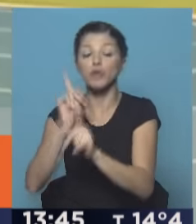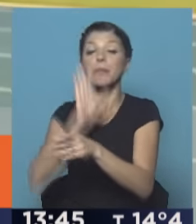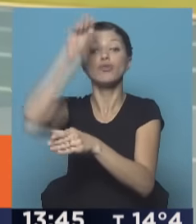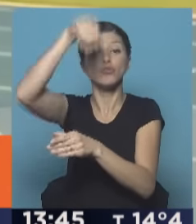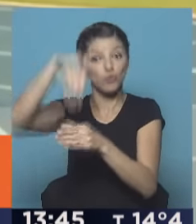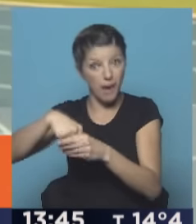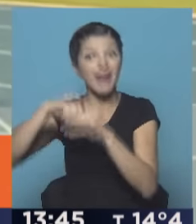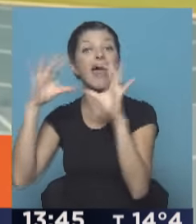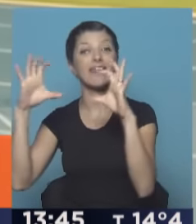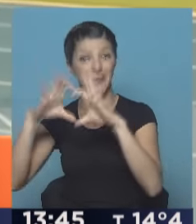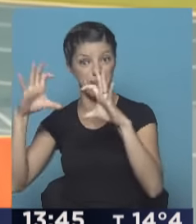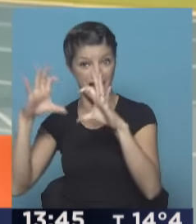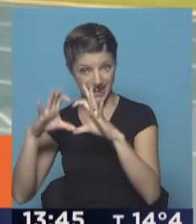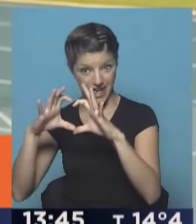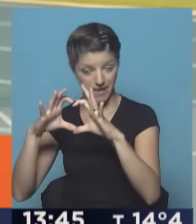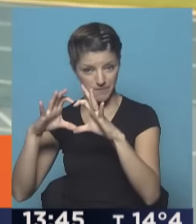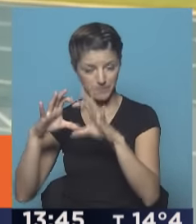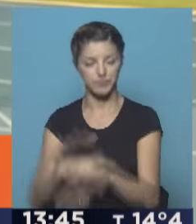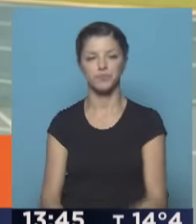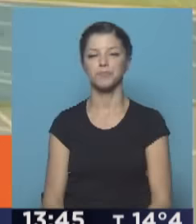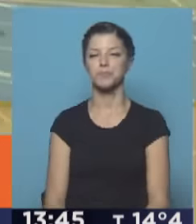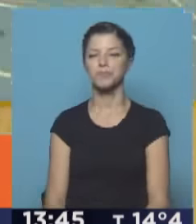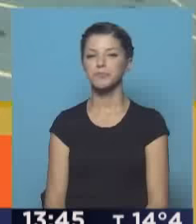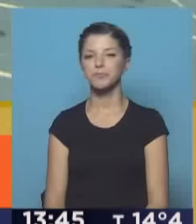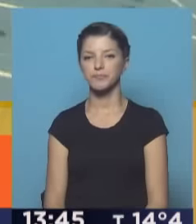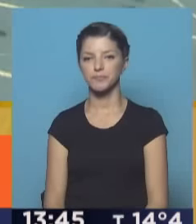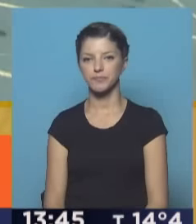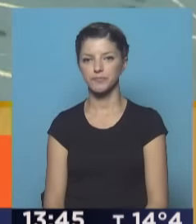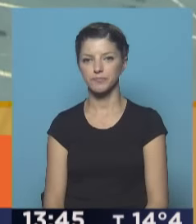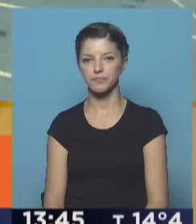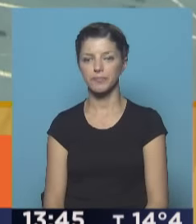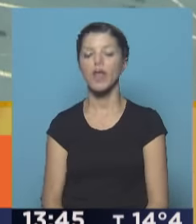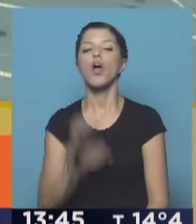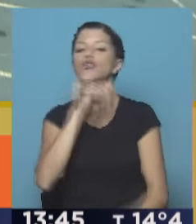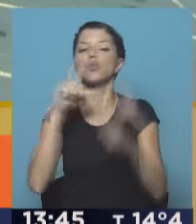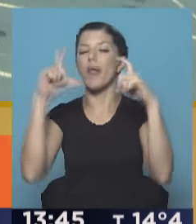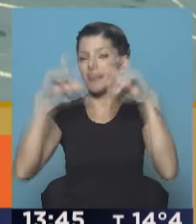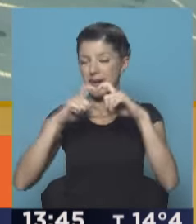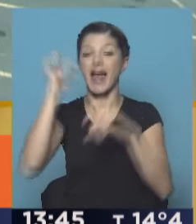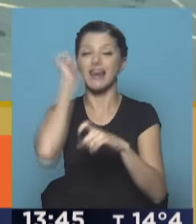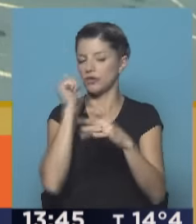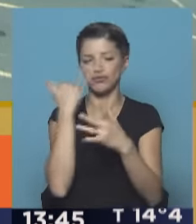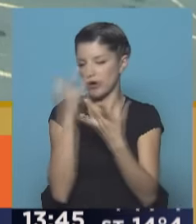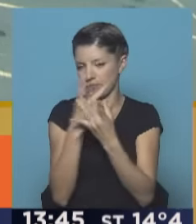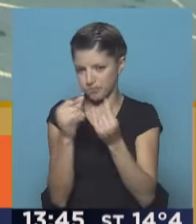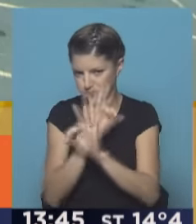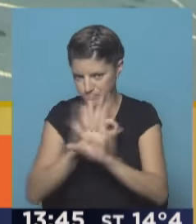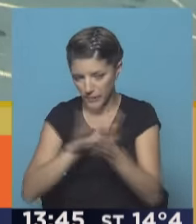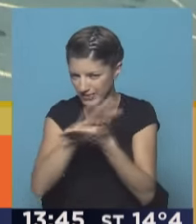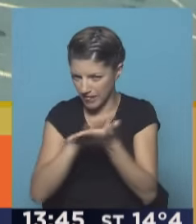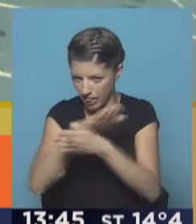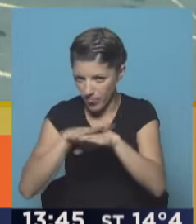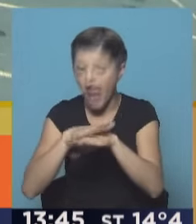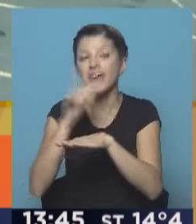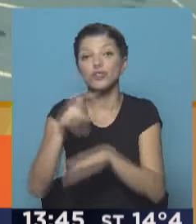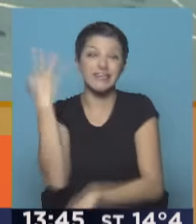Di María trabajando a la par de sus compañeros. La lesión ya quedó atrás, Juan Carlos, así que vamos a poder